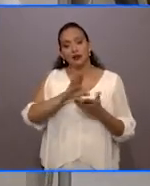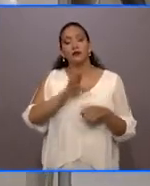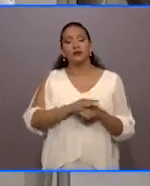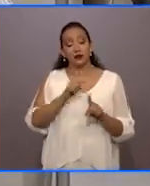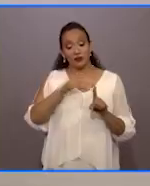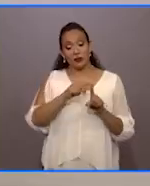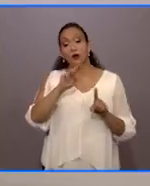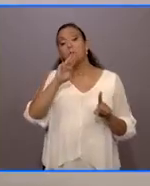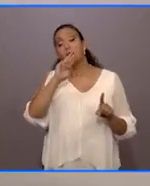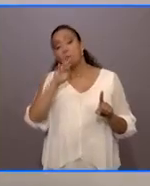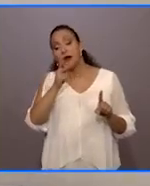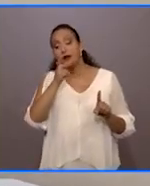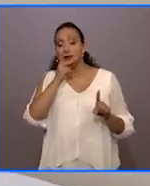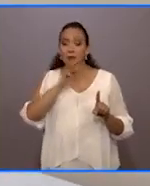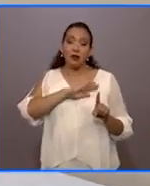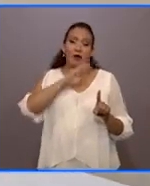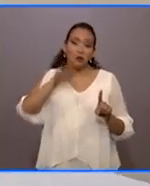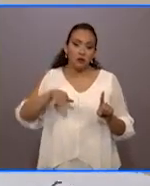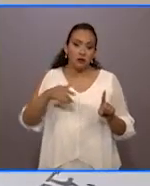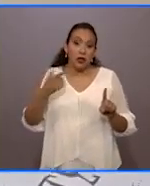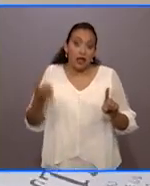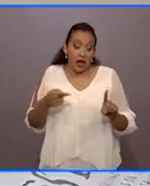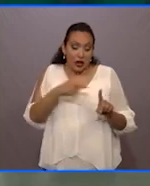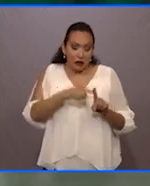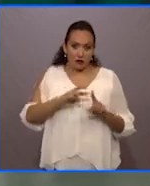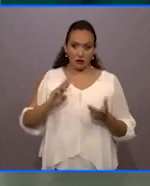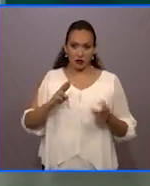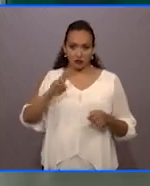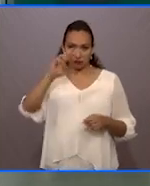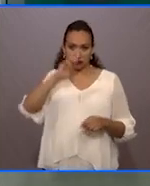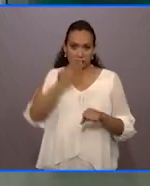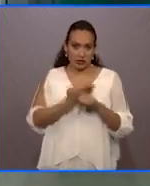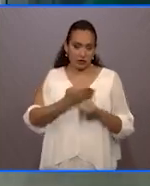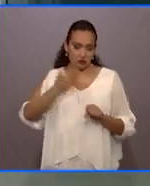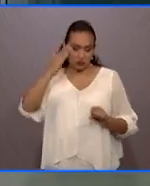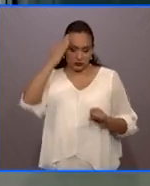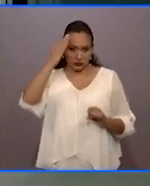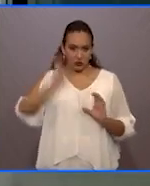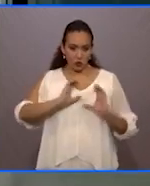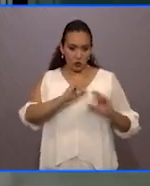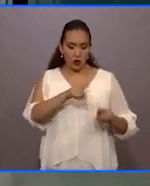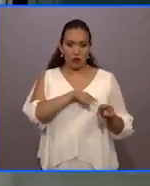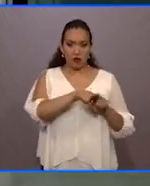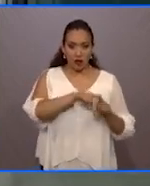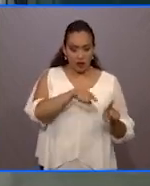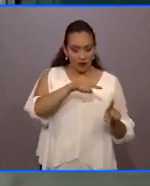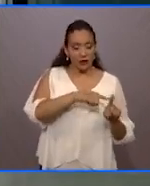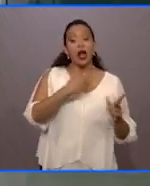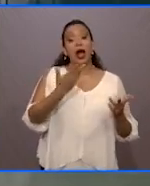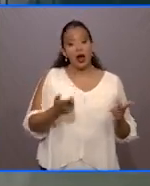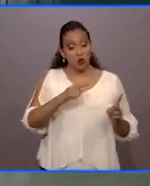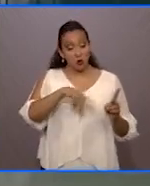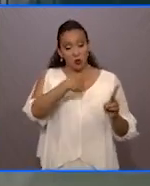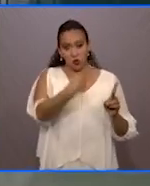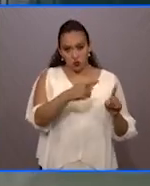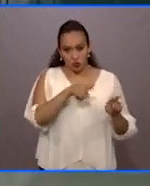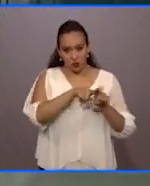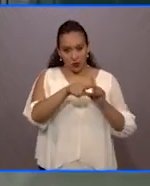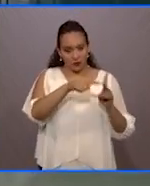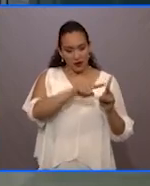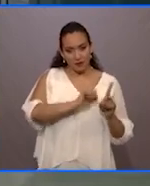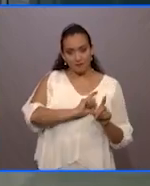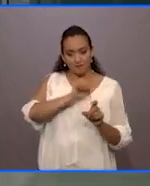padres ha sido su dependiente económico. El amparo concedido a la trabajadora permitirá que su hermano sea declarado